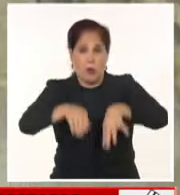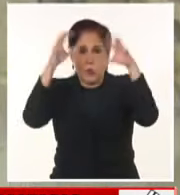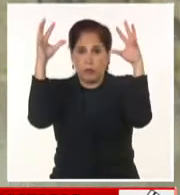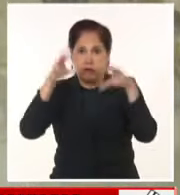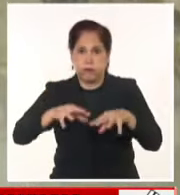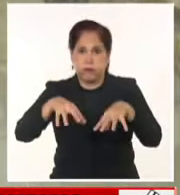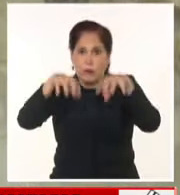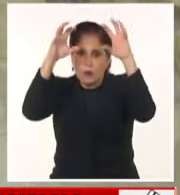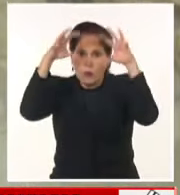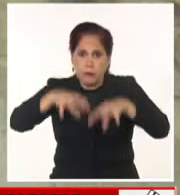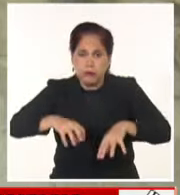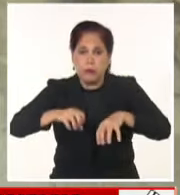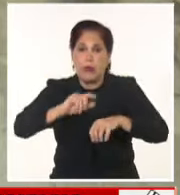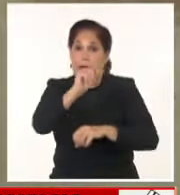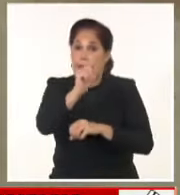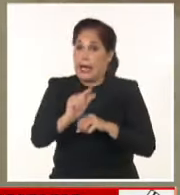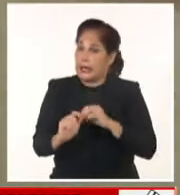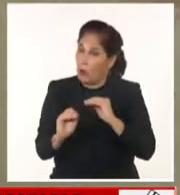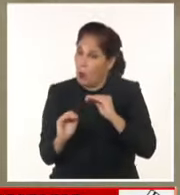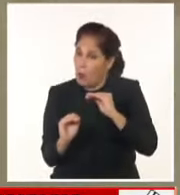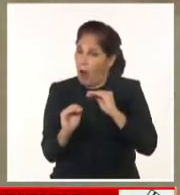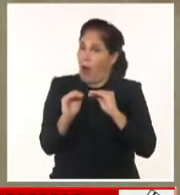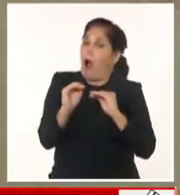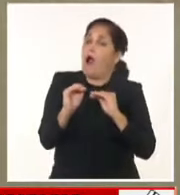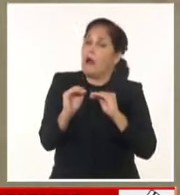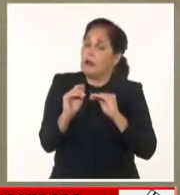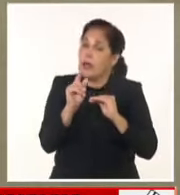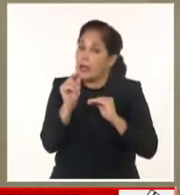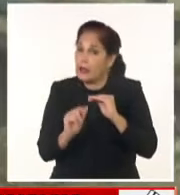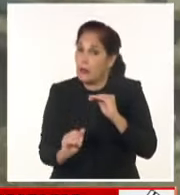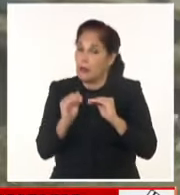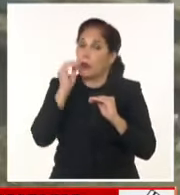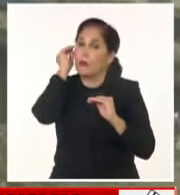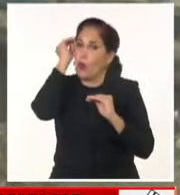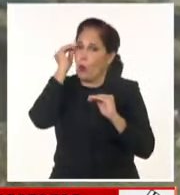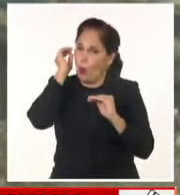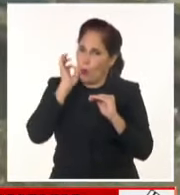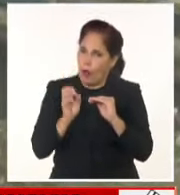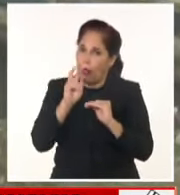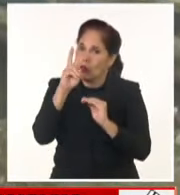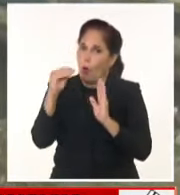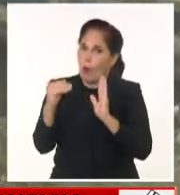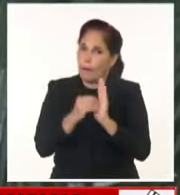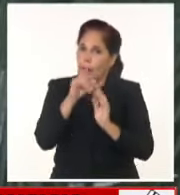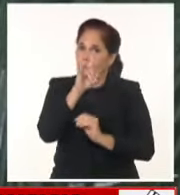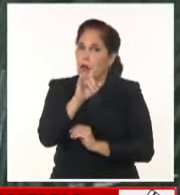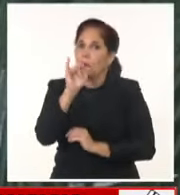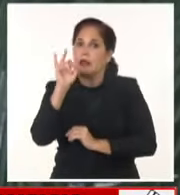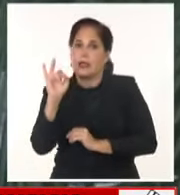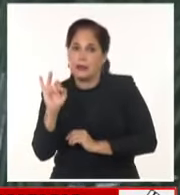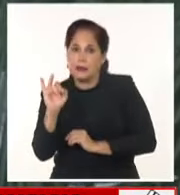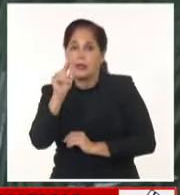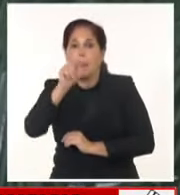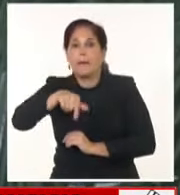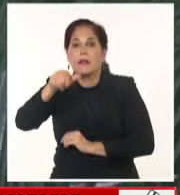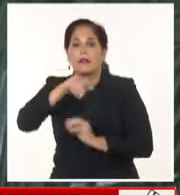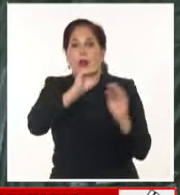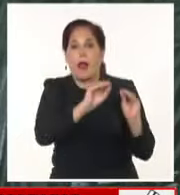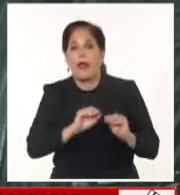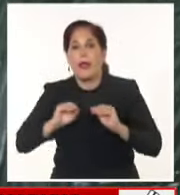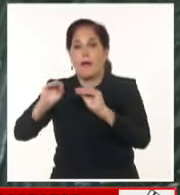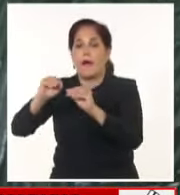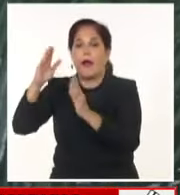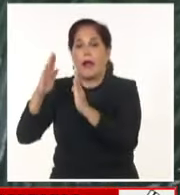intervalos y el río muestra un ligero incremento de sus aguas. Ahora mismo tenemos 2,097 personas evacuadas en casas de